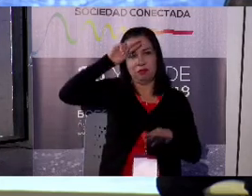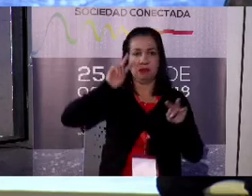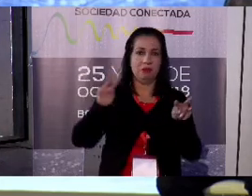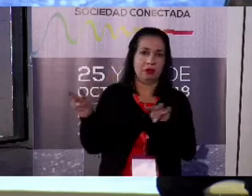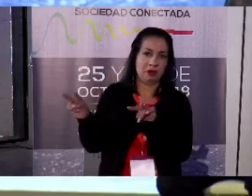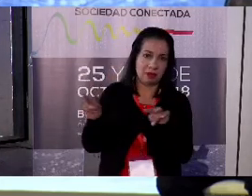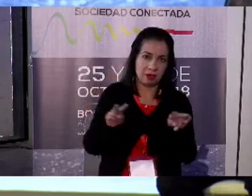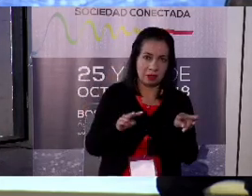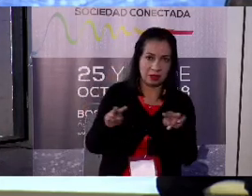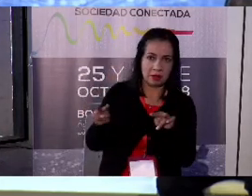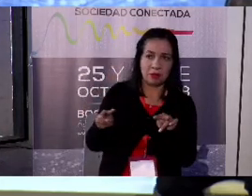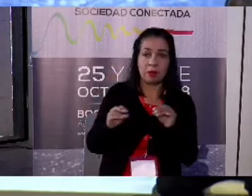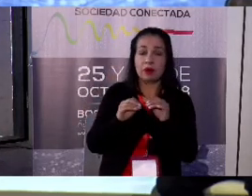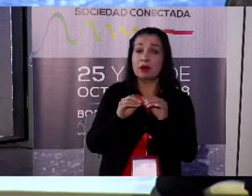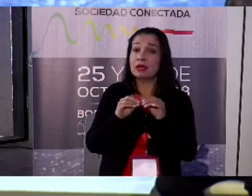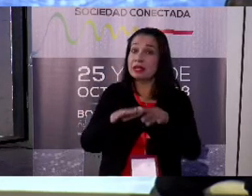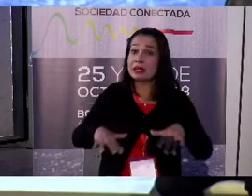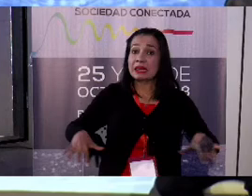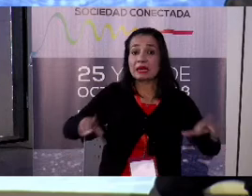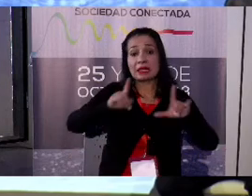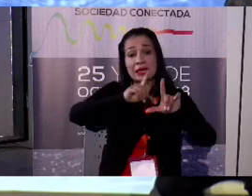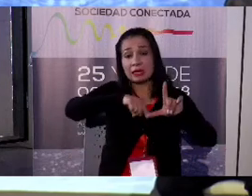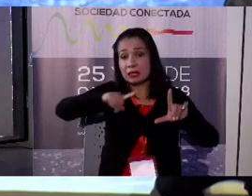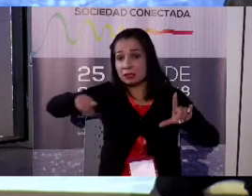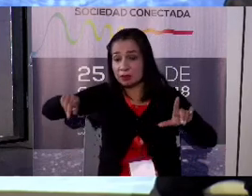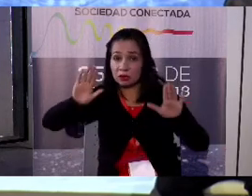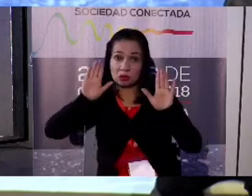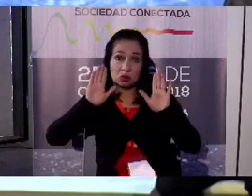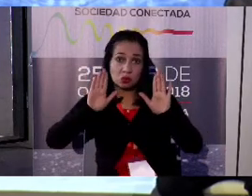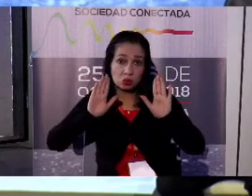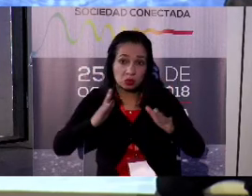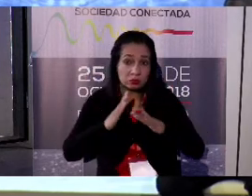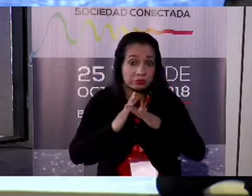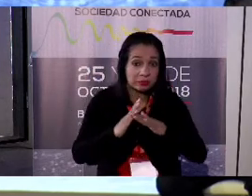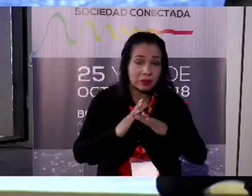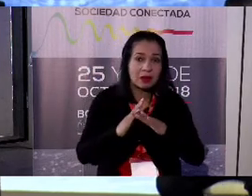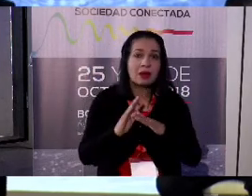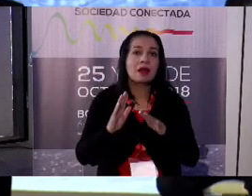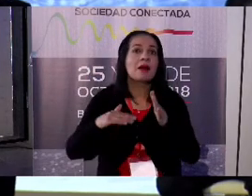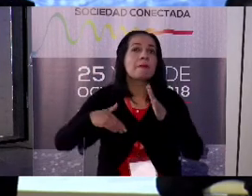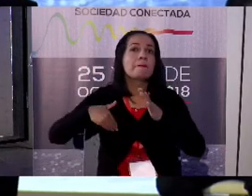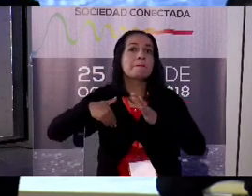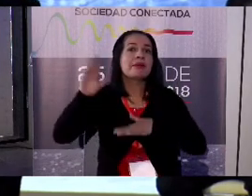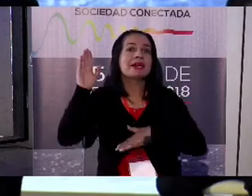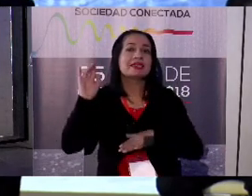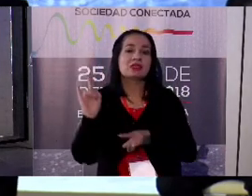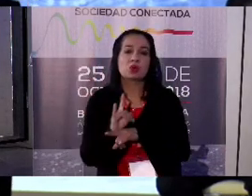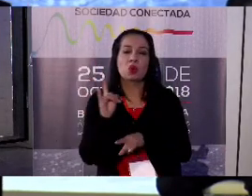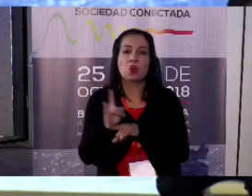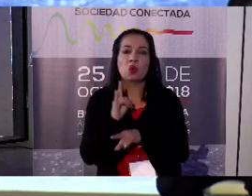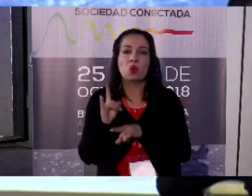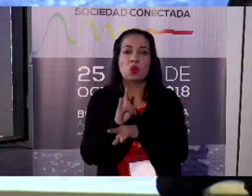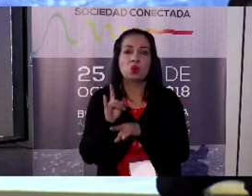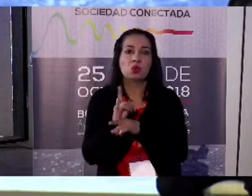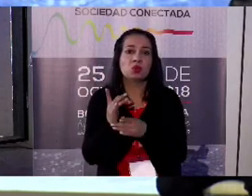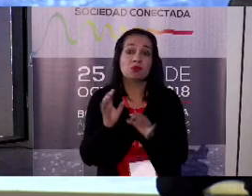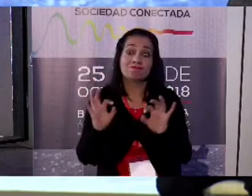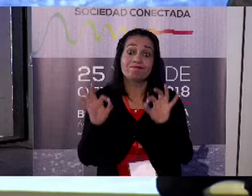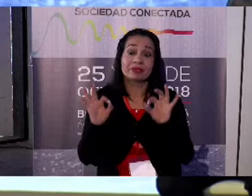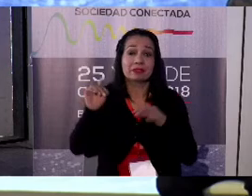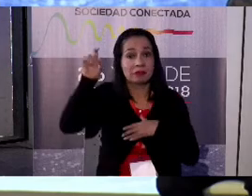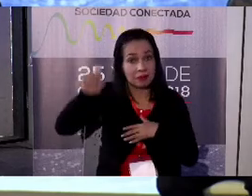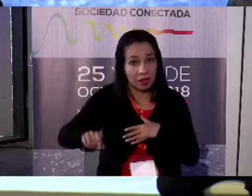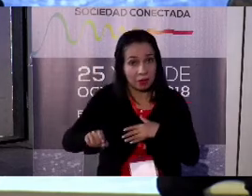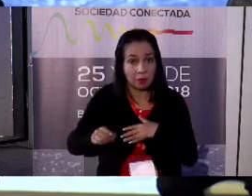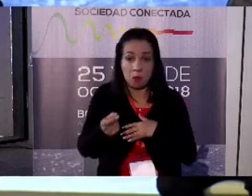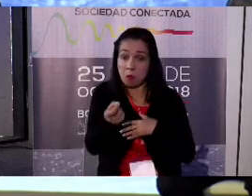restricción espectral mayor es la eficiencia de uso si usted tiene poca cosa tiene que usarlo muy bien Qué es lo que